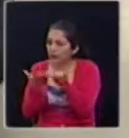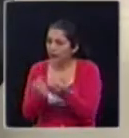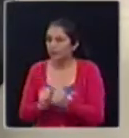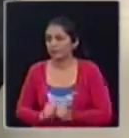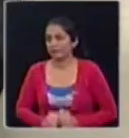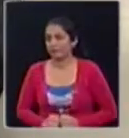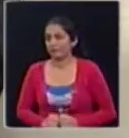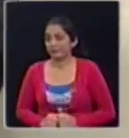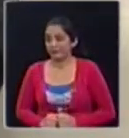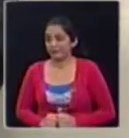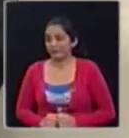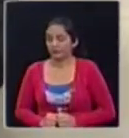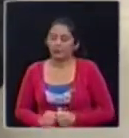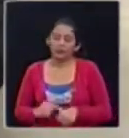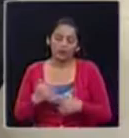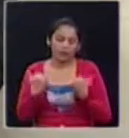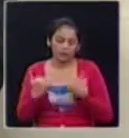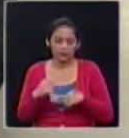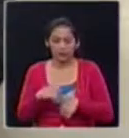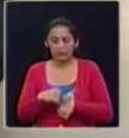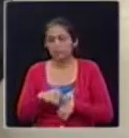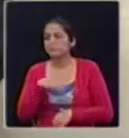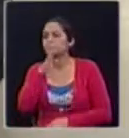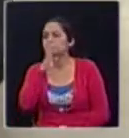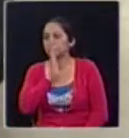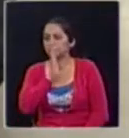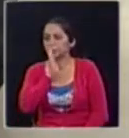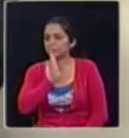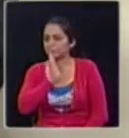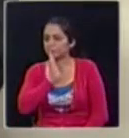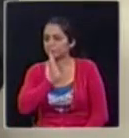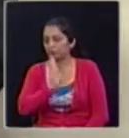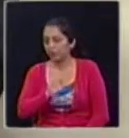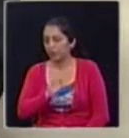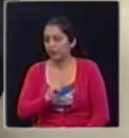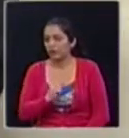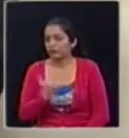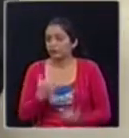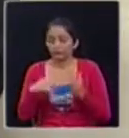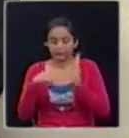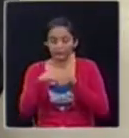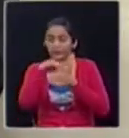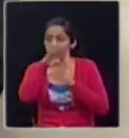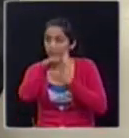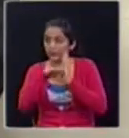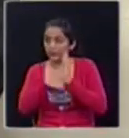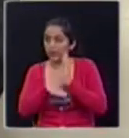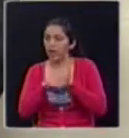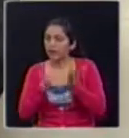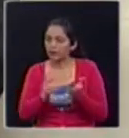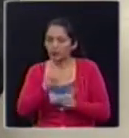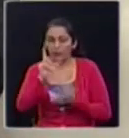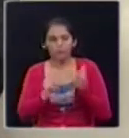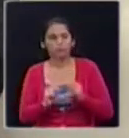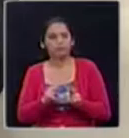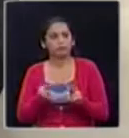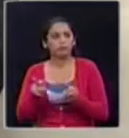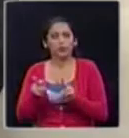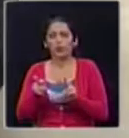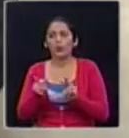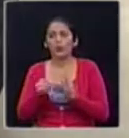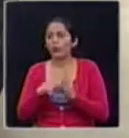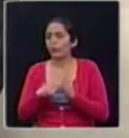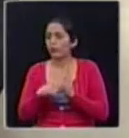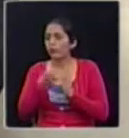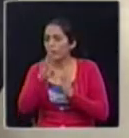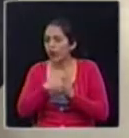Entonces esto va a tomar un tiempo y hay que bajar impuestos para retomar la confianza de los sectores que van a